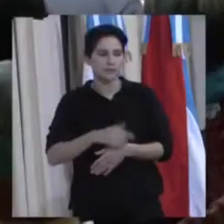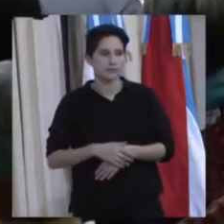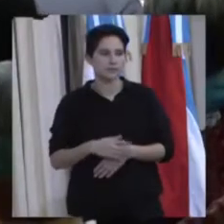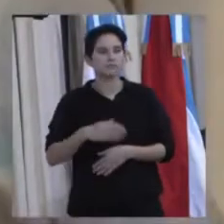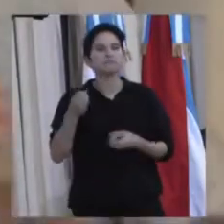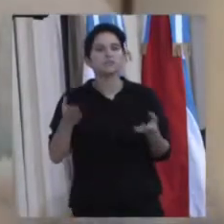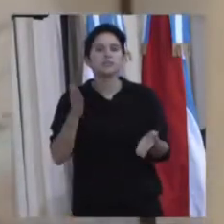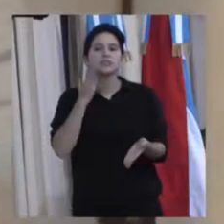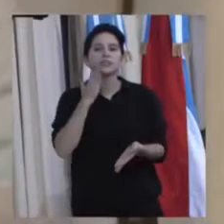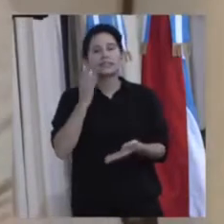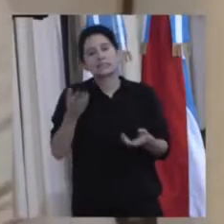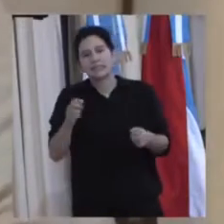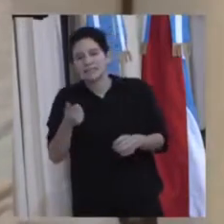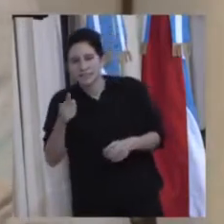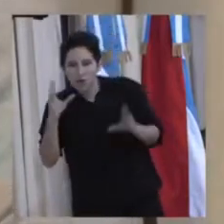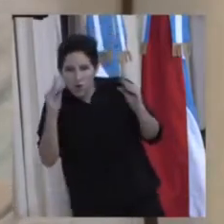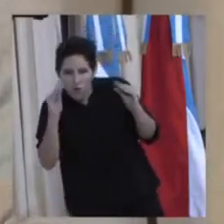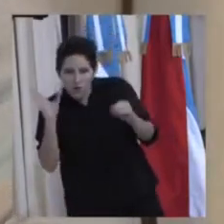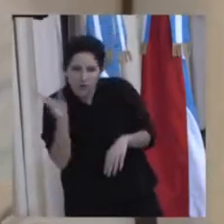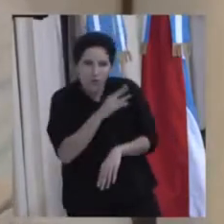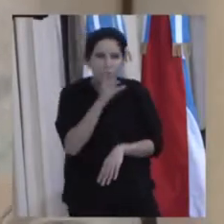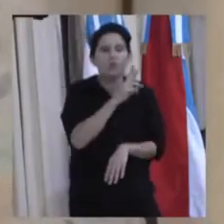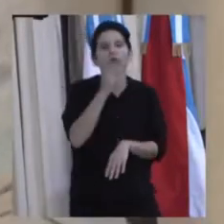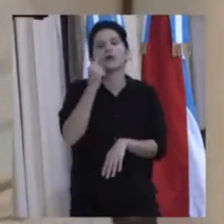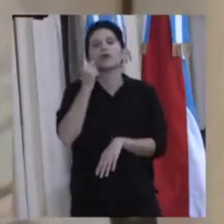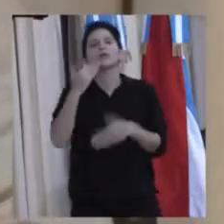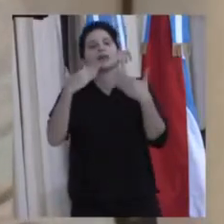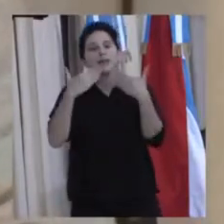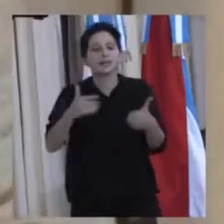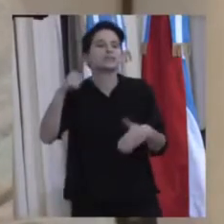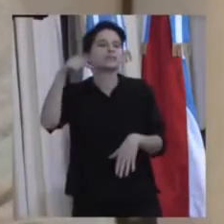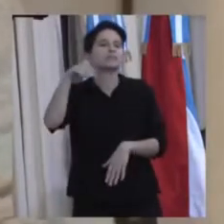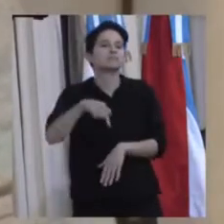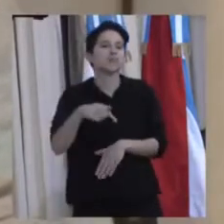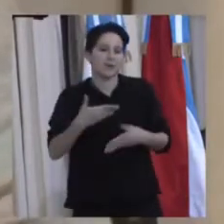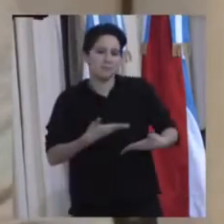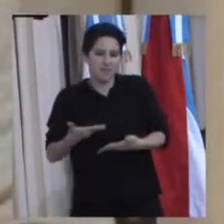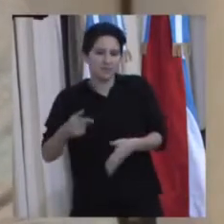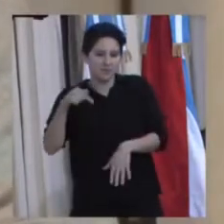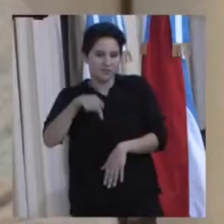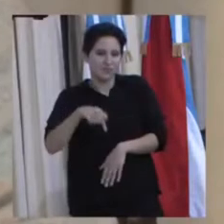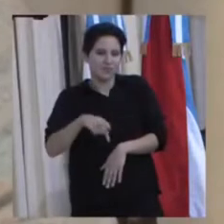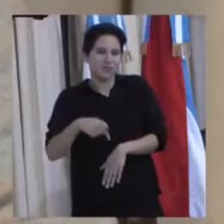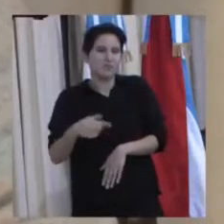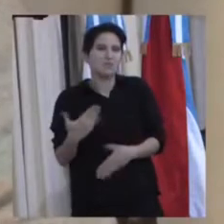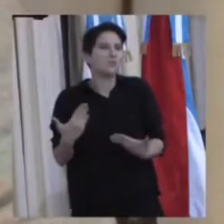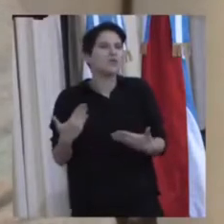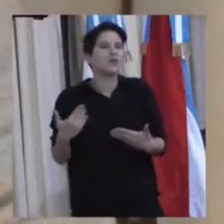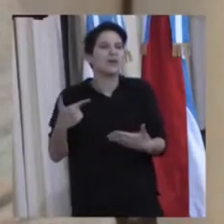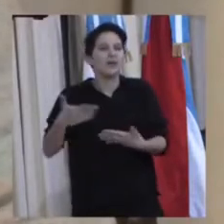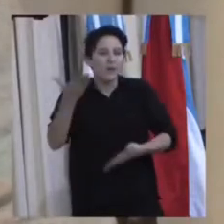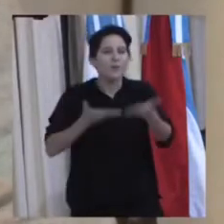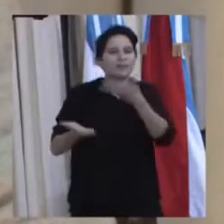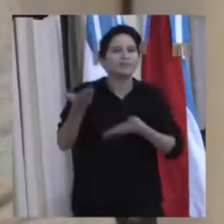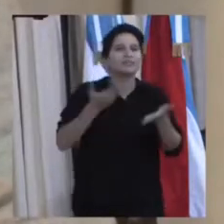Buenas tardes, a casi noches, a todos, a todas. Agradecidísimo por la invitación, por la posibilidad de